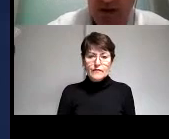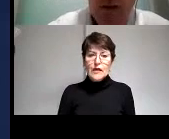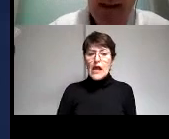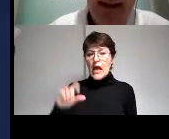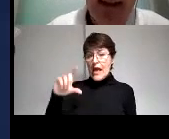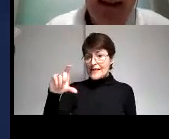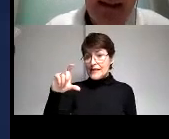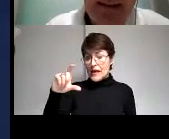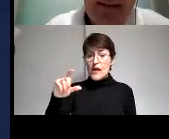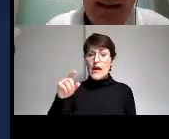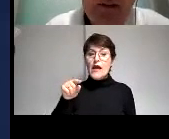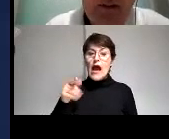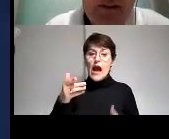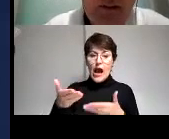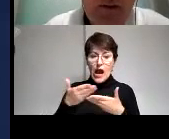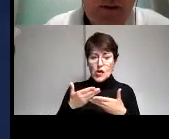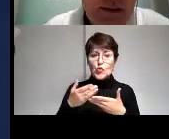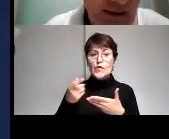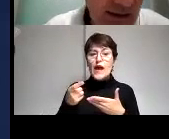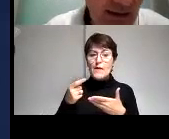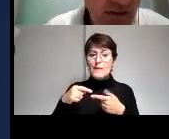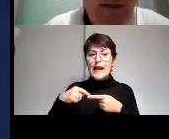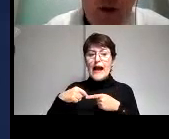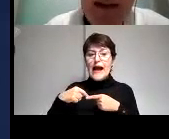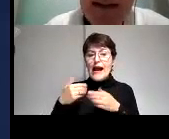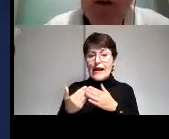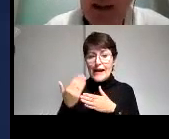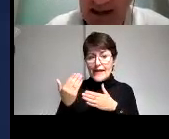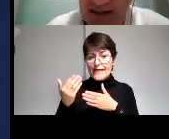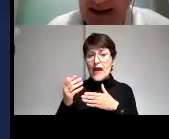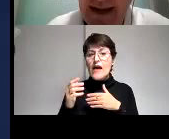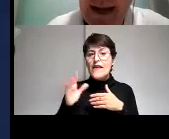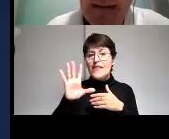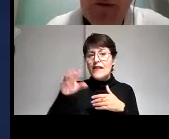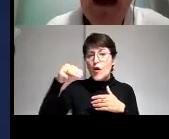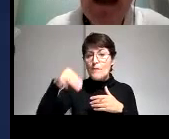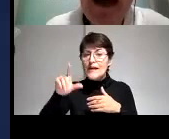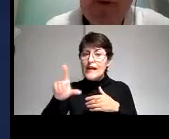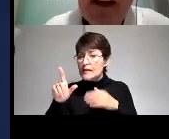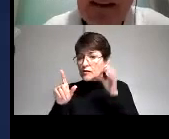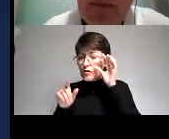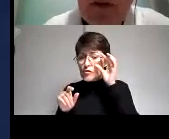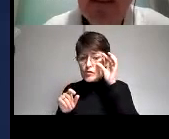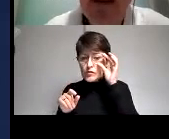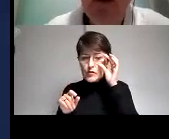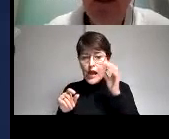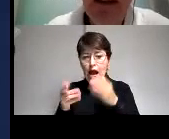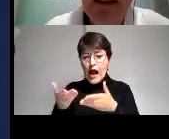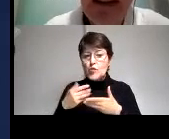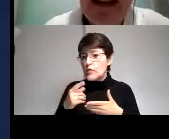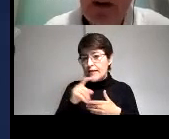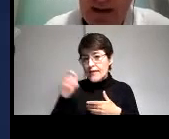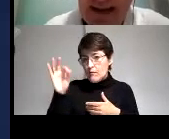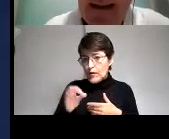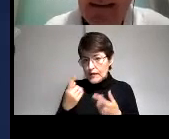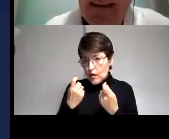adecuada, la dosis diaria establecida, que son 5 mililitros en cada toma, aporta el 100% de la dosis